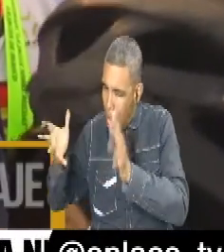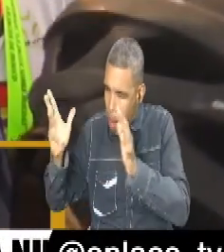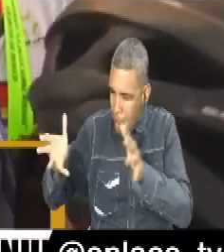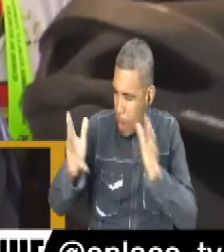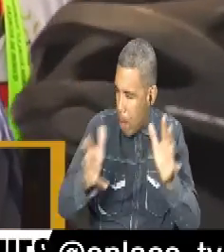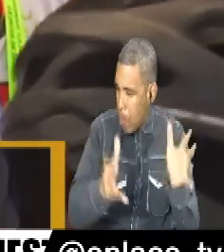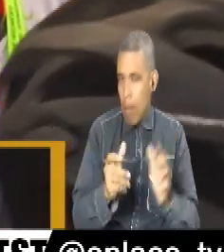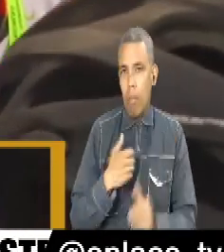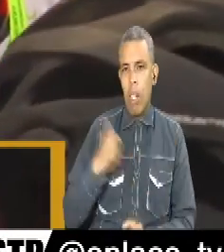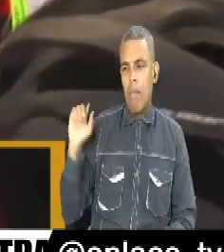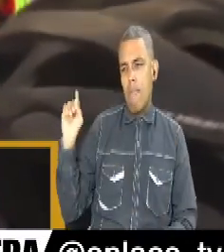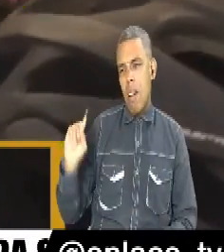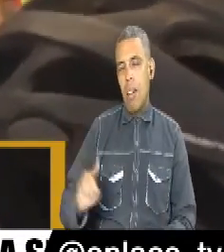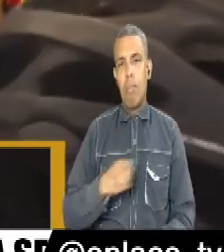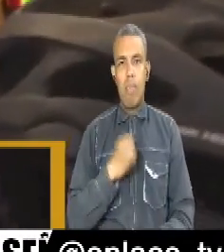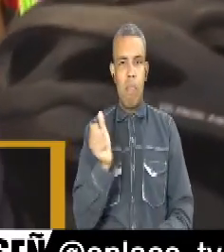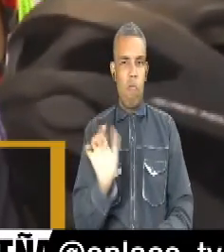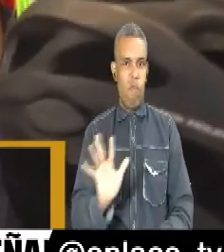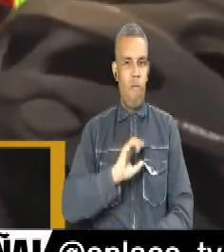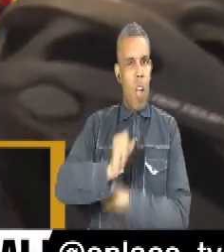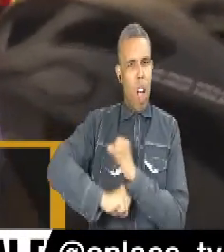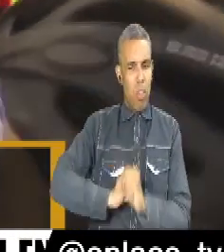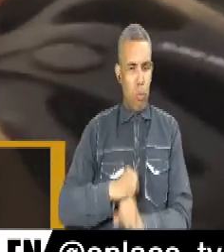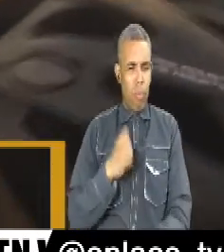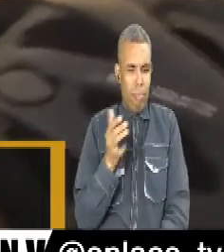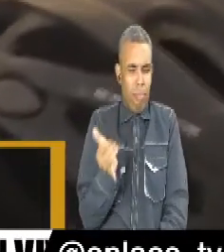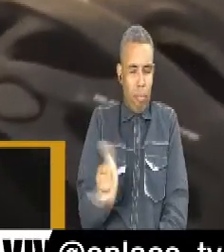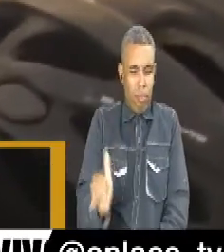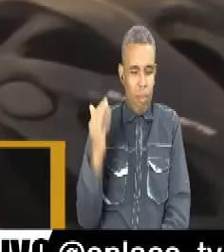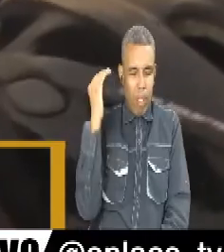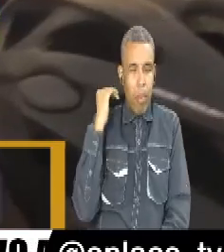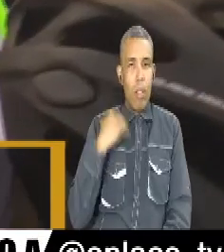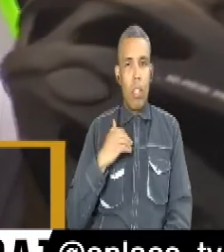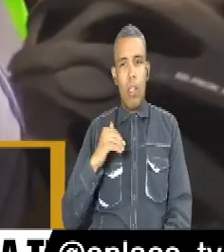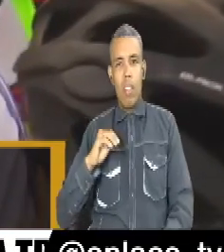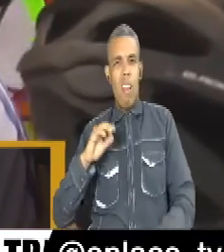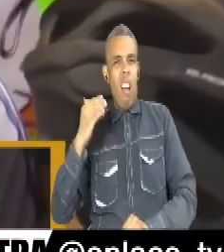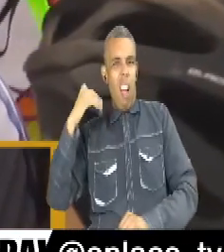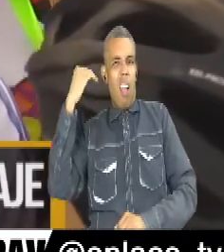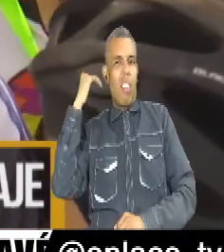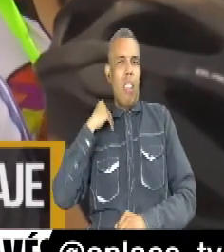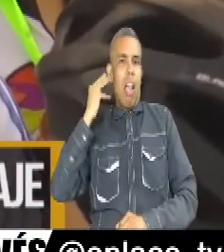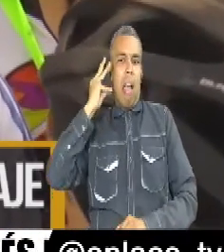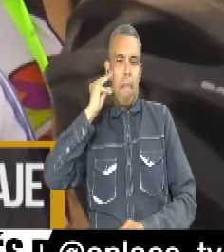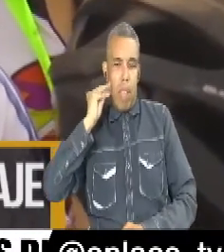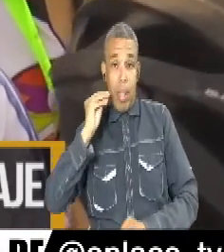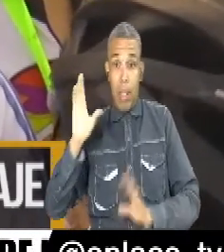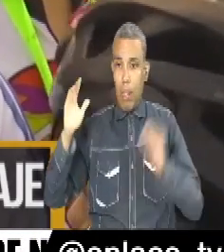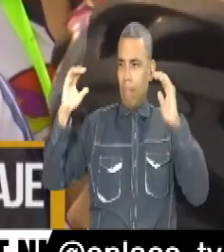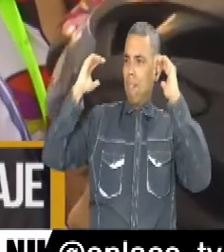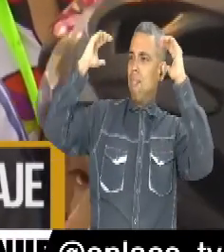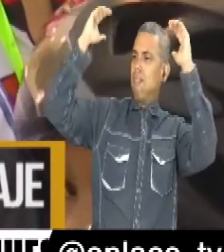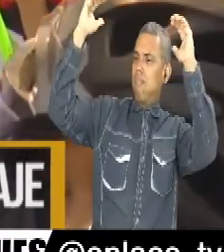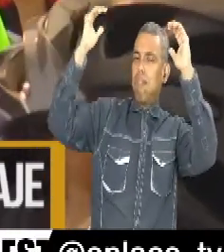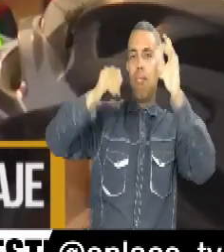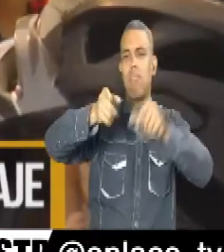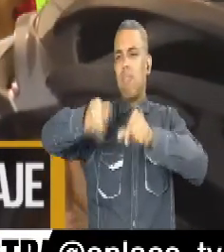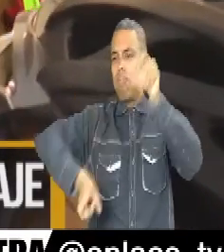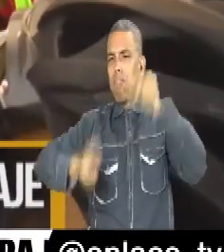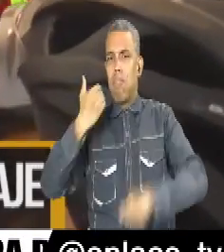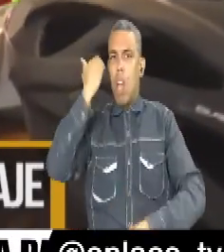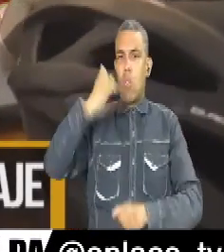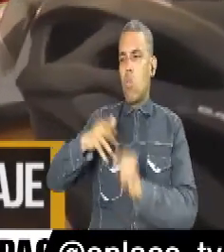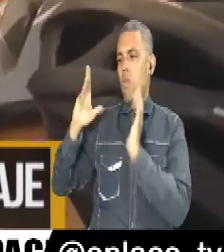manejando patinaje, pero yo era ya de grandes ligas, pero yo me bajé a los grupos de escuelas porque